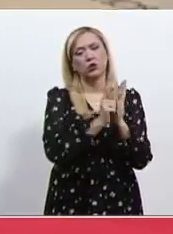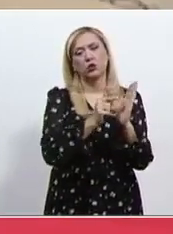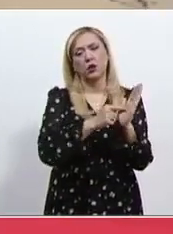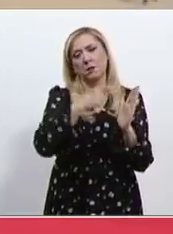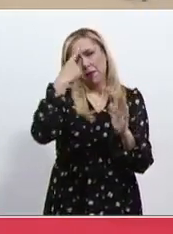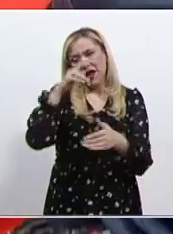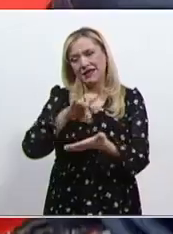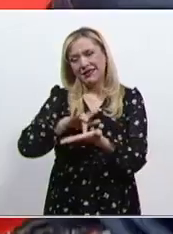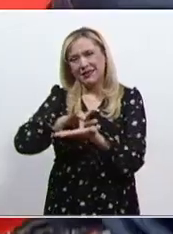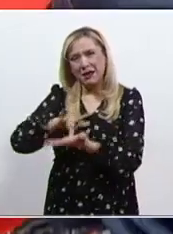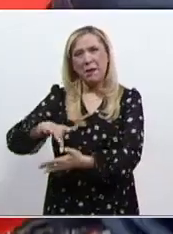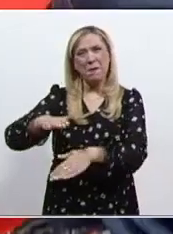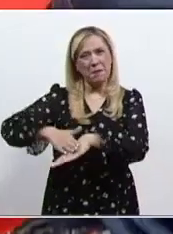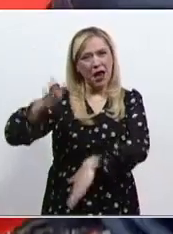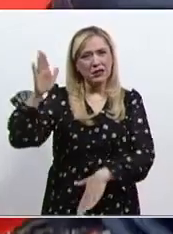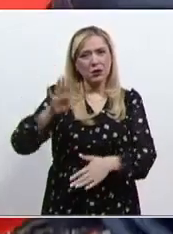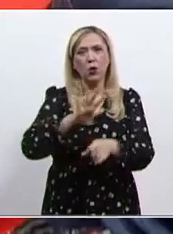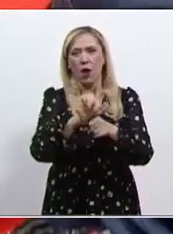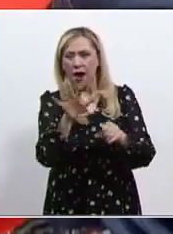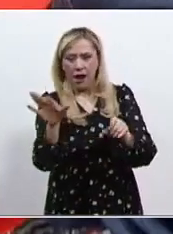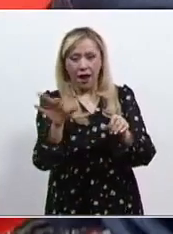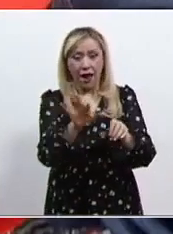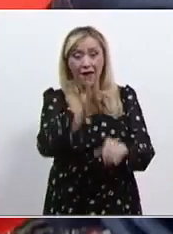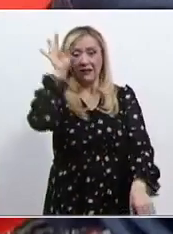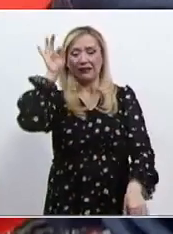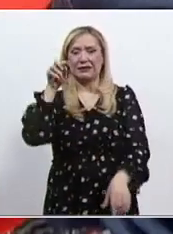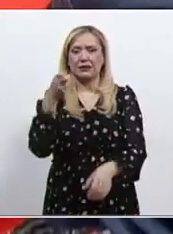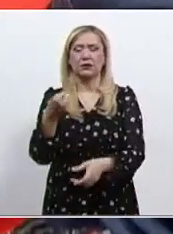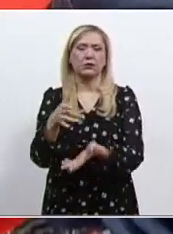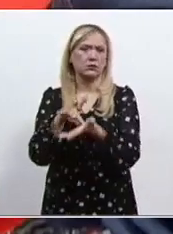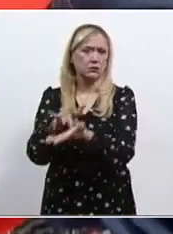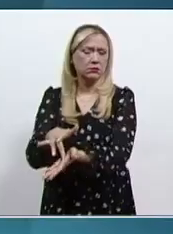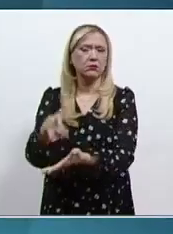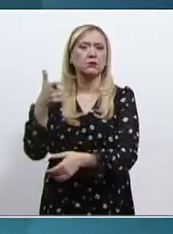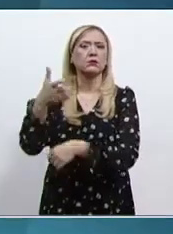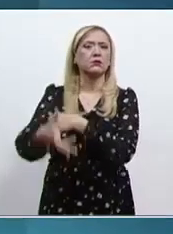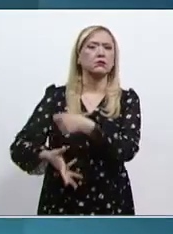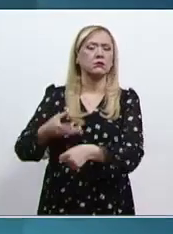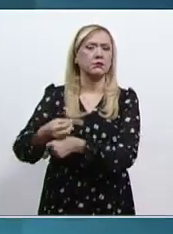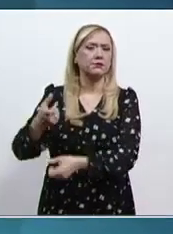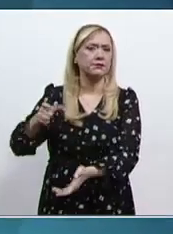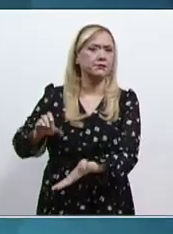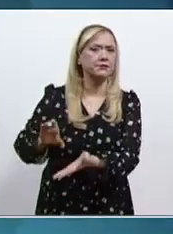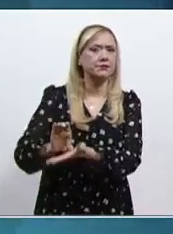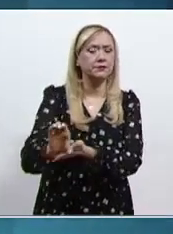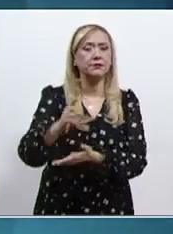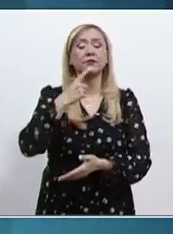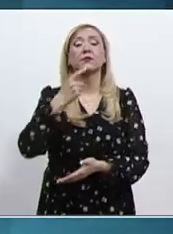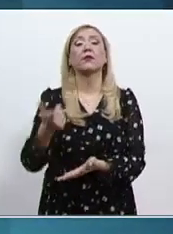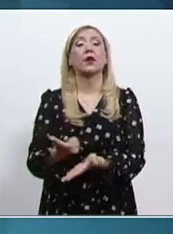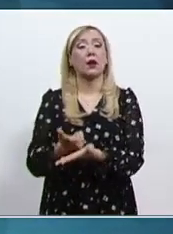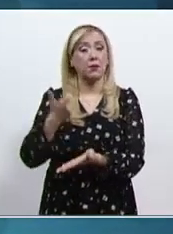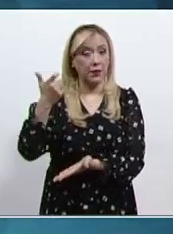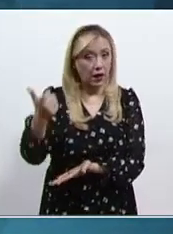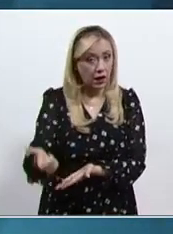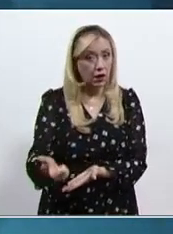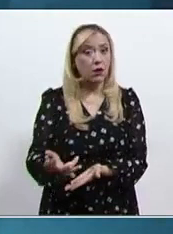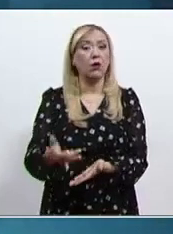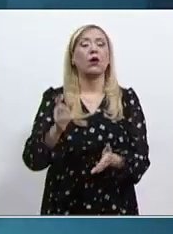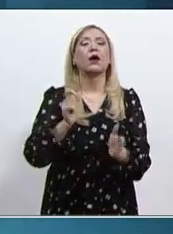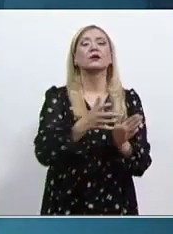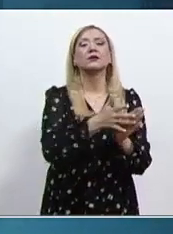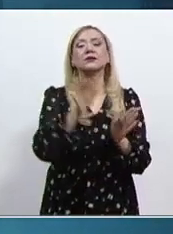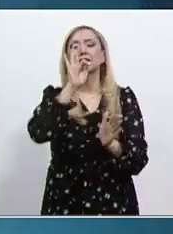por lo tanto partiendo de estas precisiones la indemnización prevista las mencionadas normas incluye su pago proporcional ya que